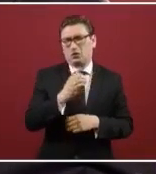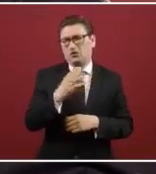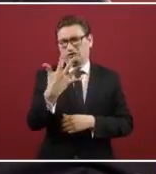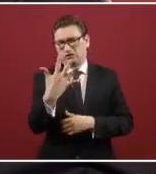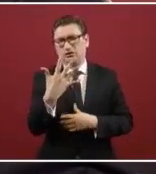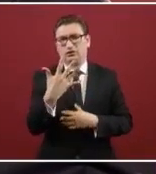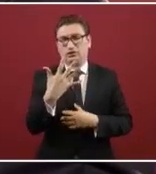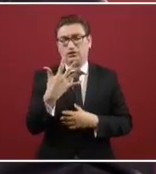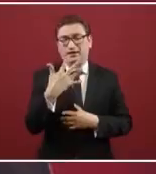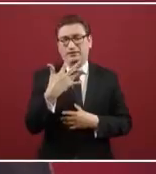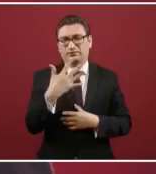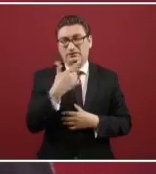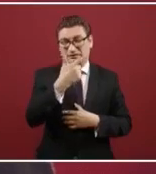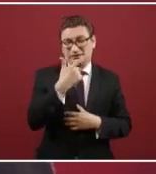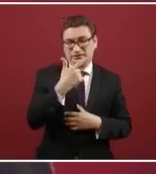De los